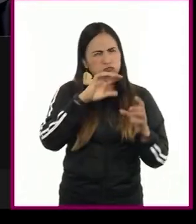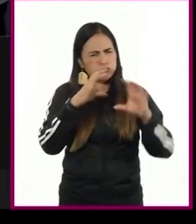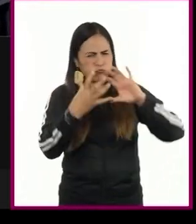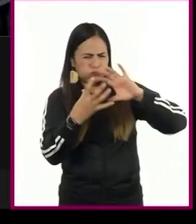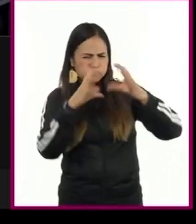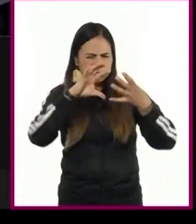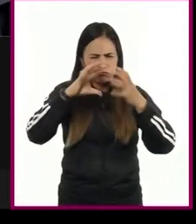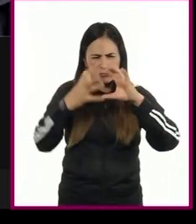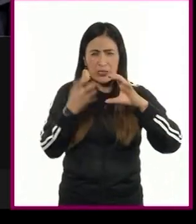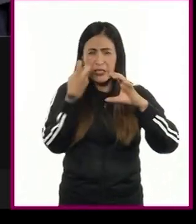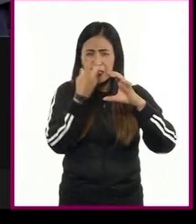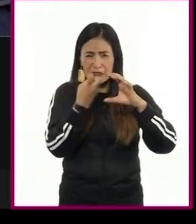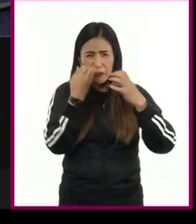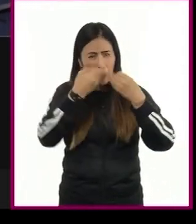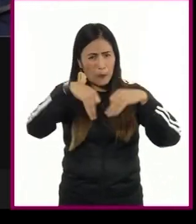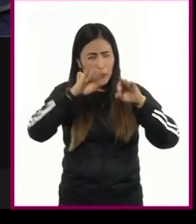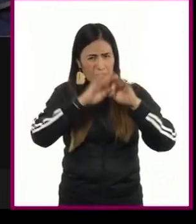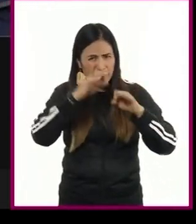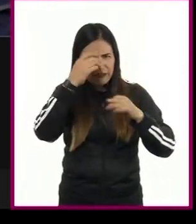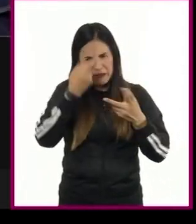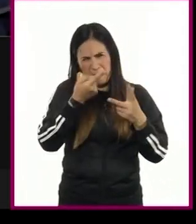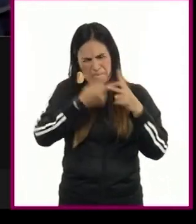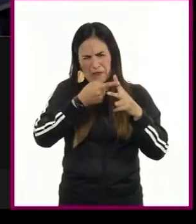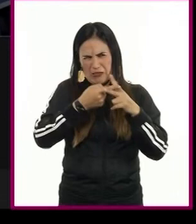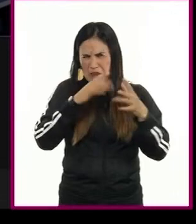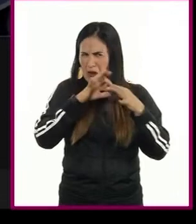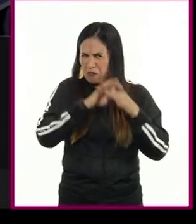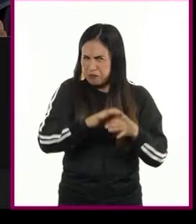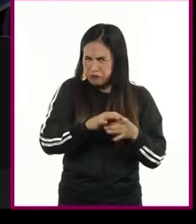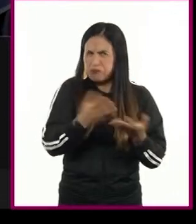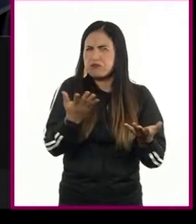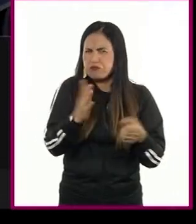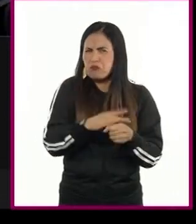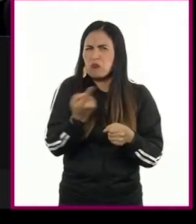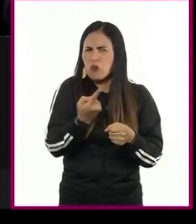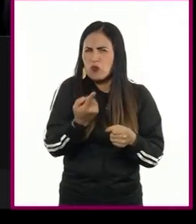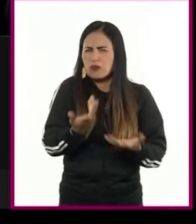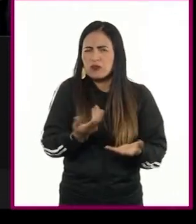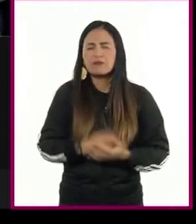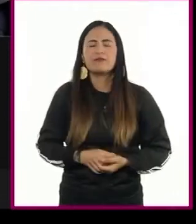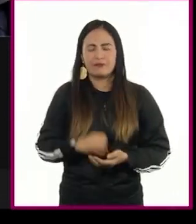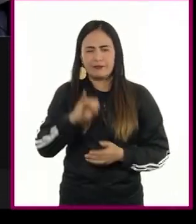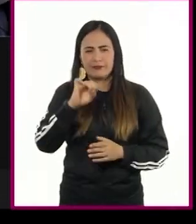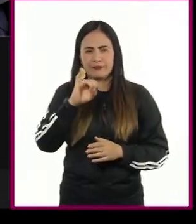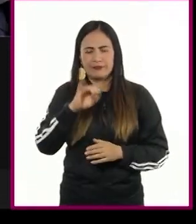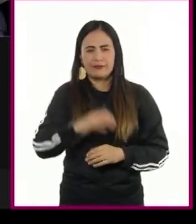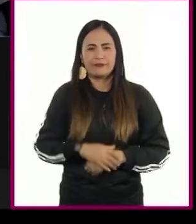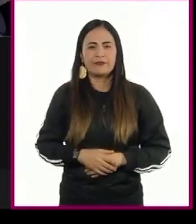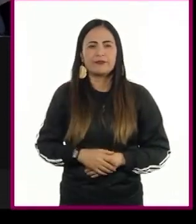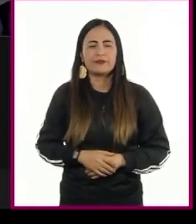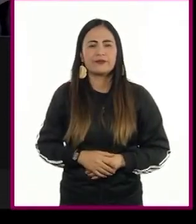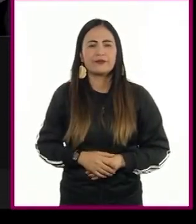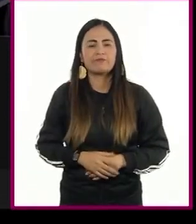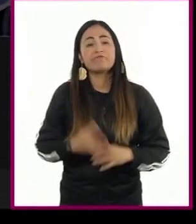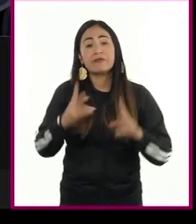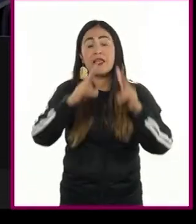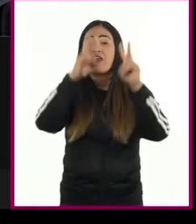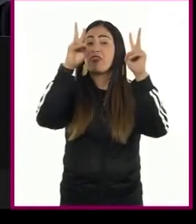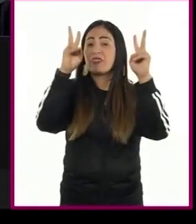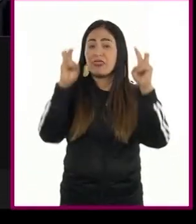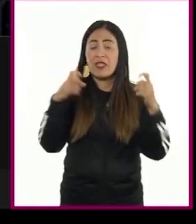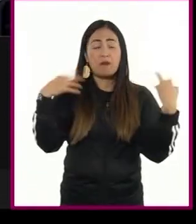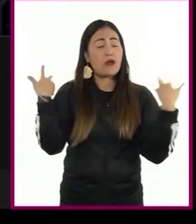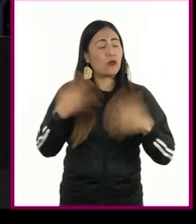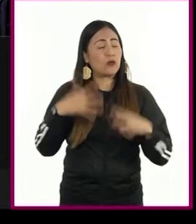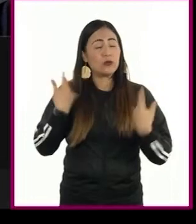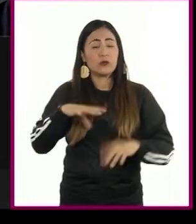matemáticas. ¿Podría decirnos por qué esta consideración? Por supuesto que sí. Sin duda, un tema muy apasionante